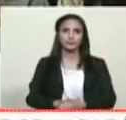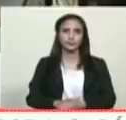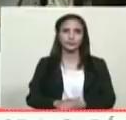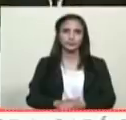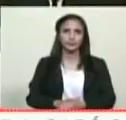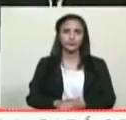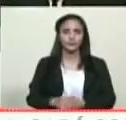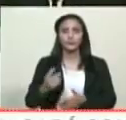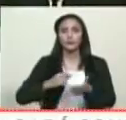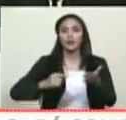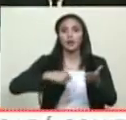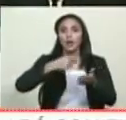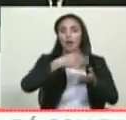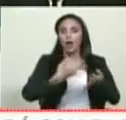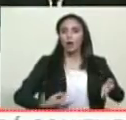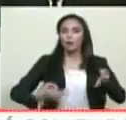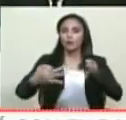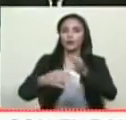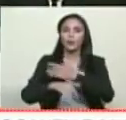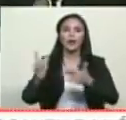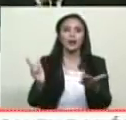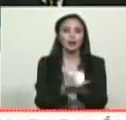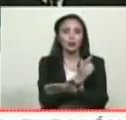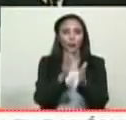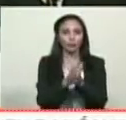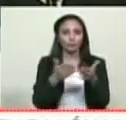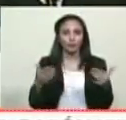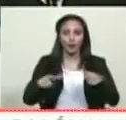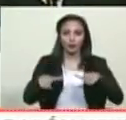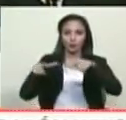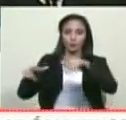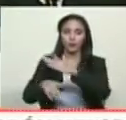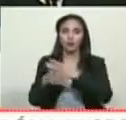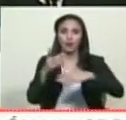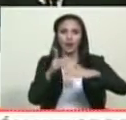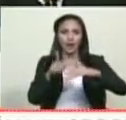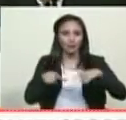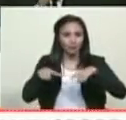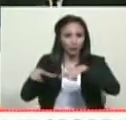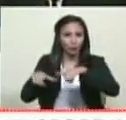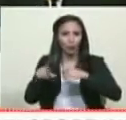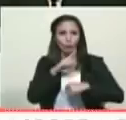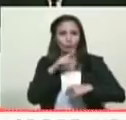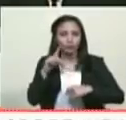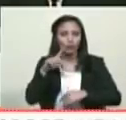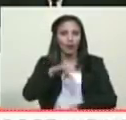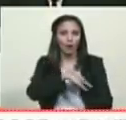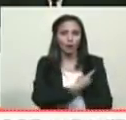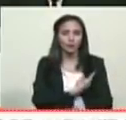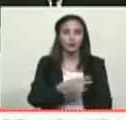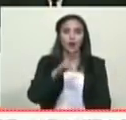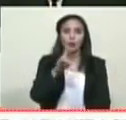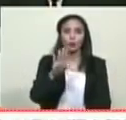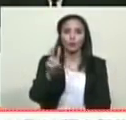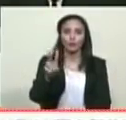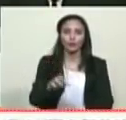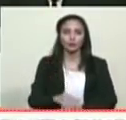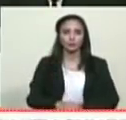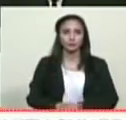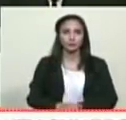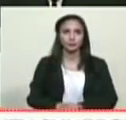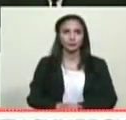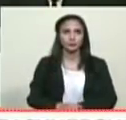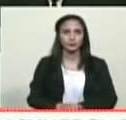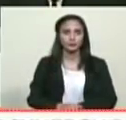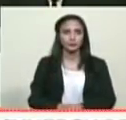Firma del libro de actas de otorgamiento de menciones honoríficas de la Universidad Bolivariana de Venezuela.